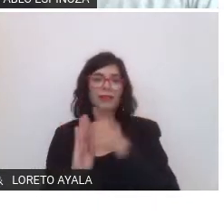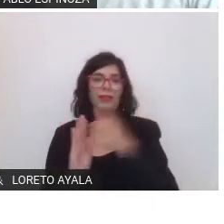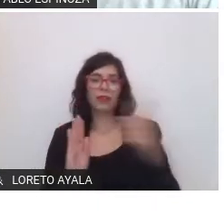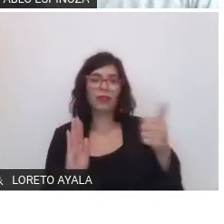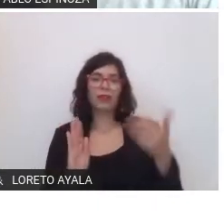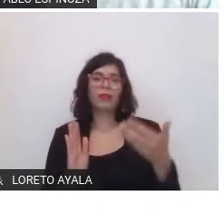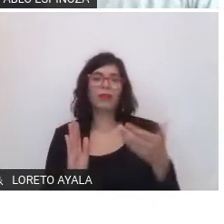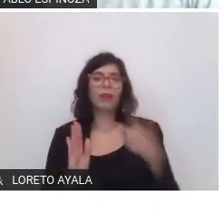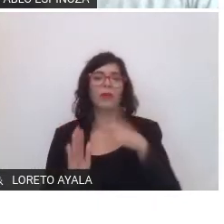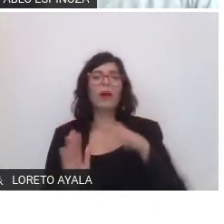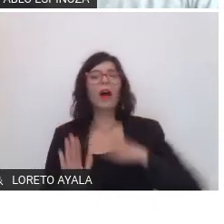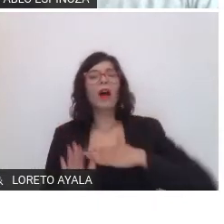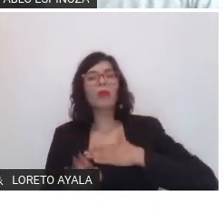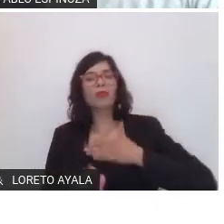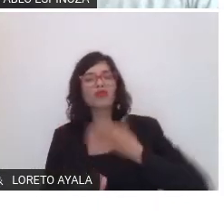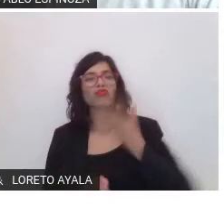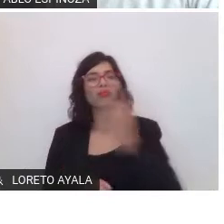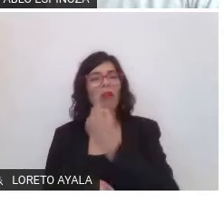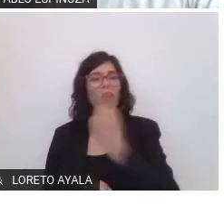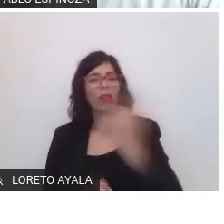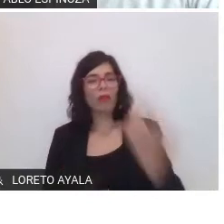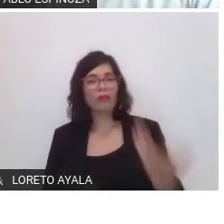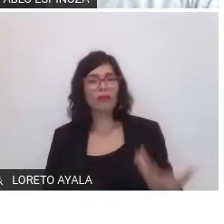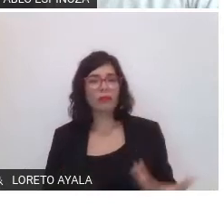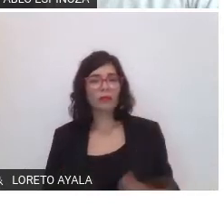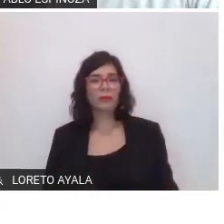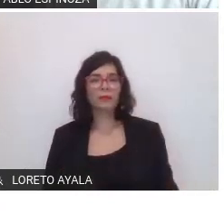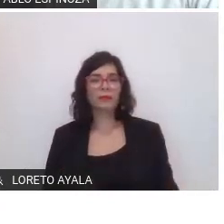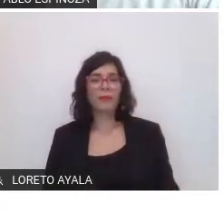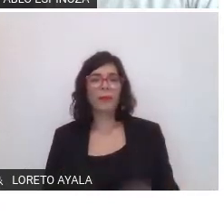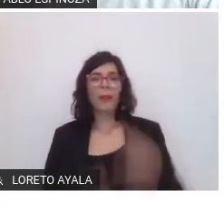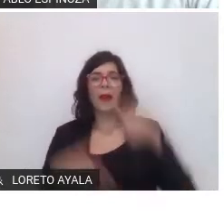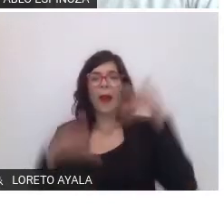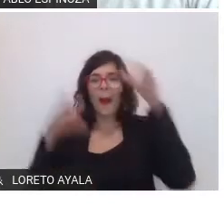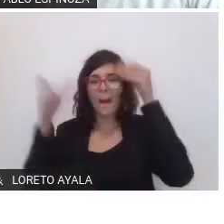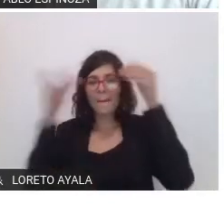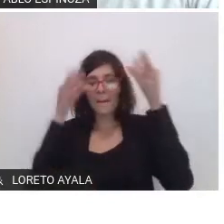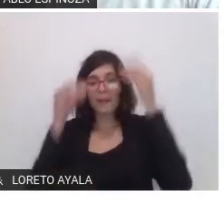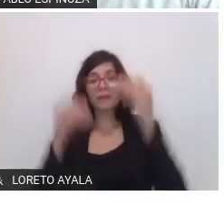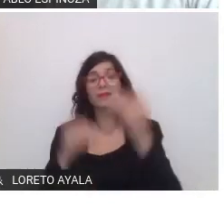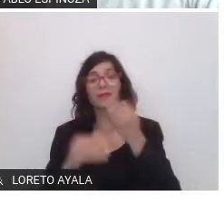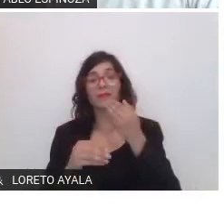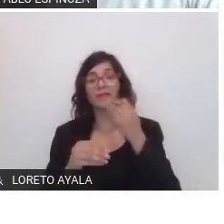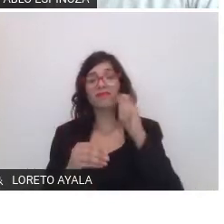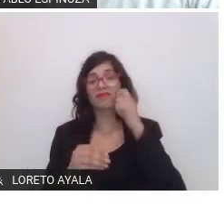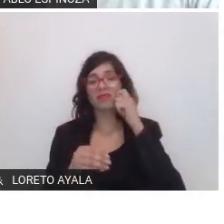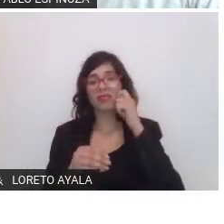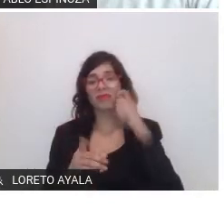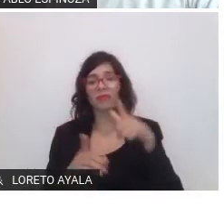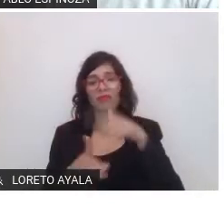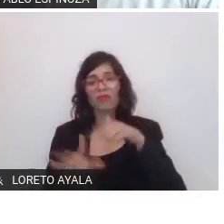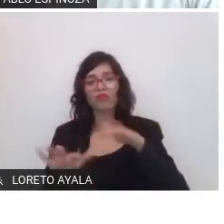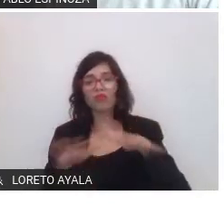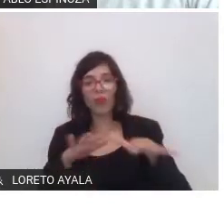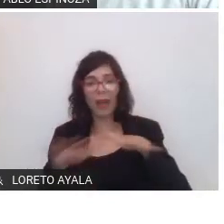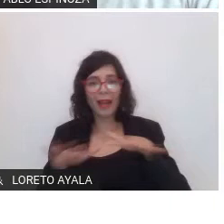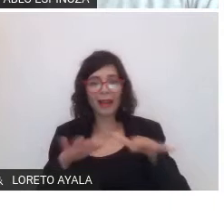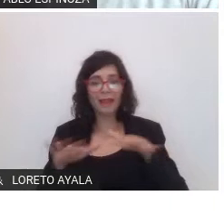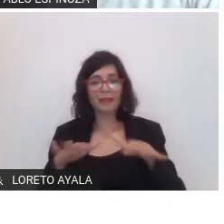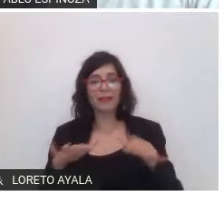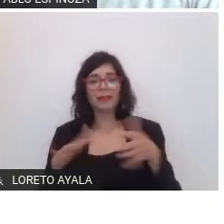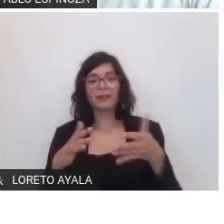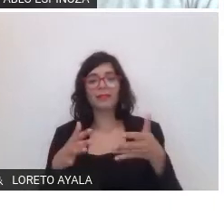las emocionalidades, que el aprendizaje tiene que ver también con el movimiento. Son